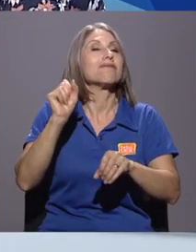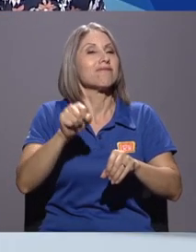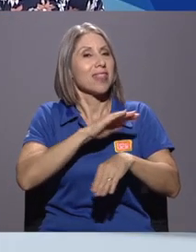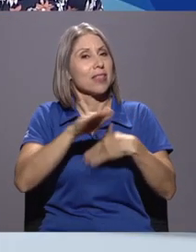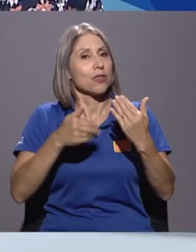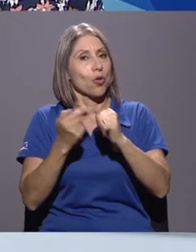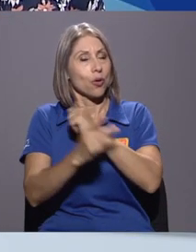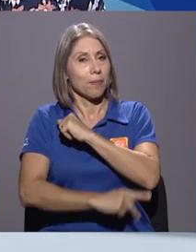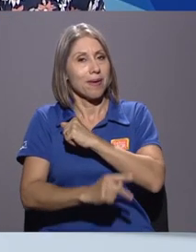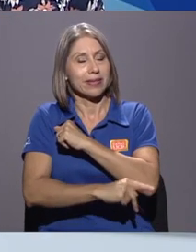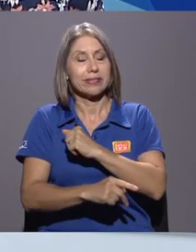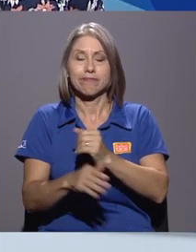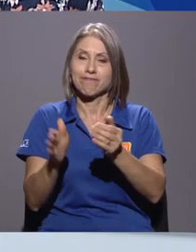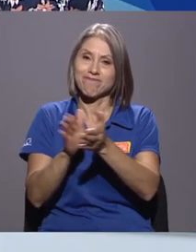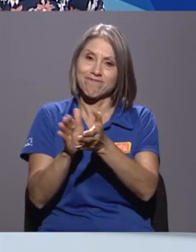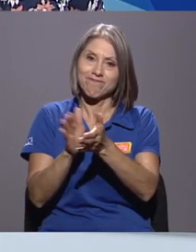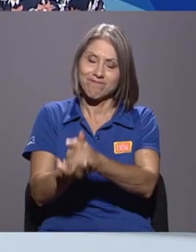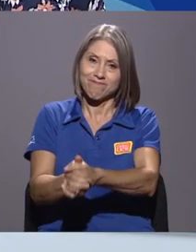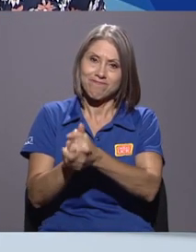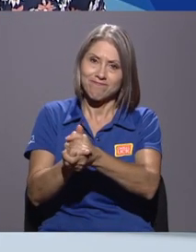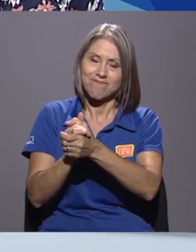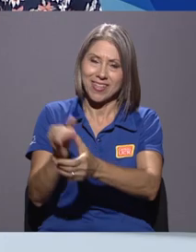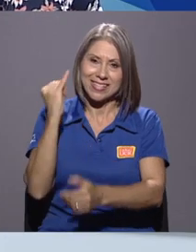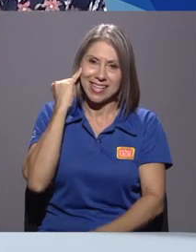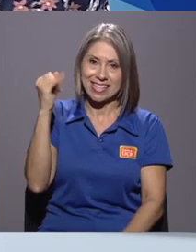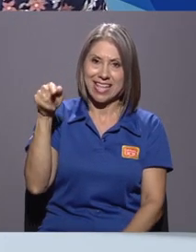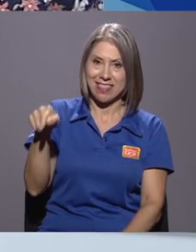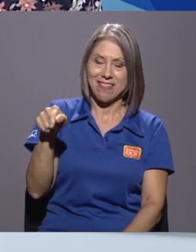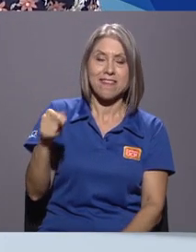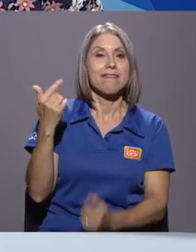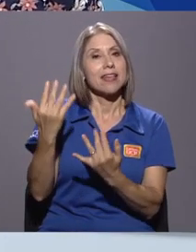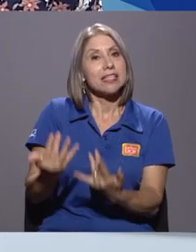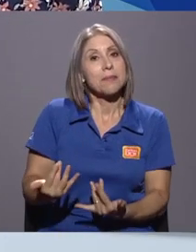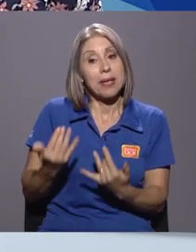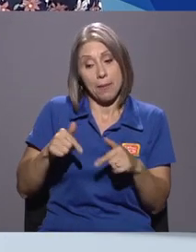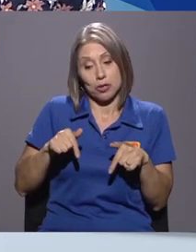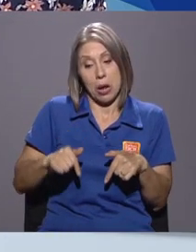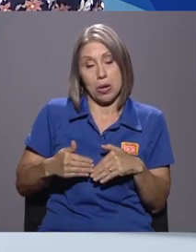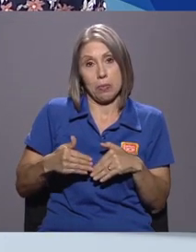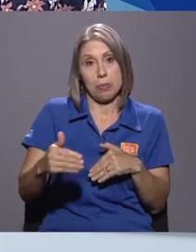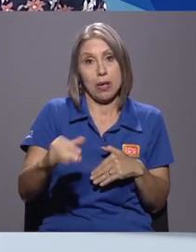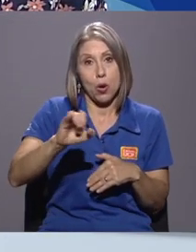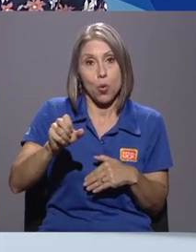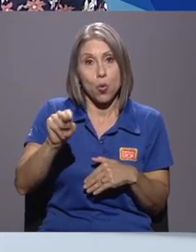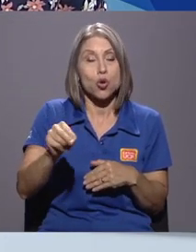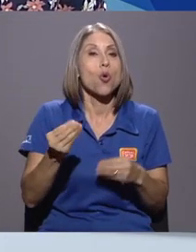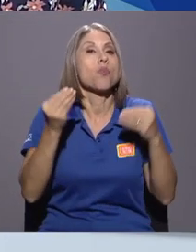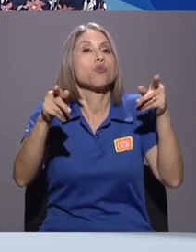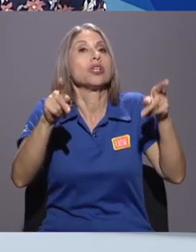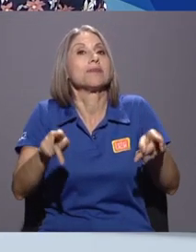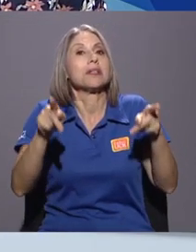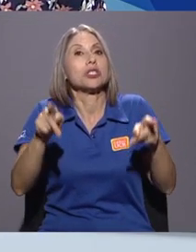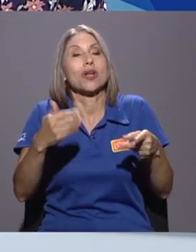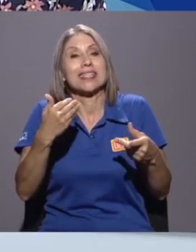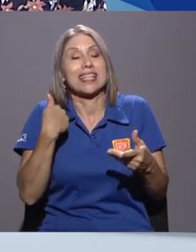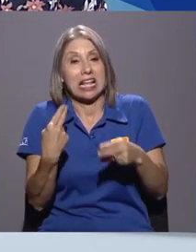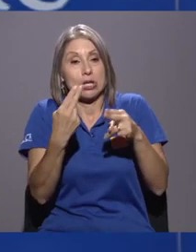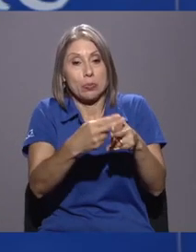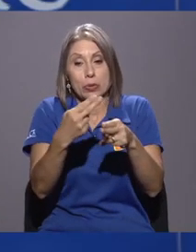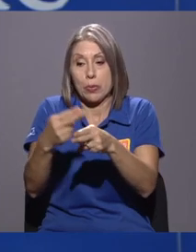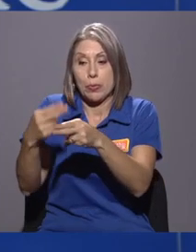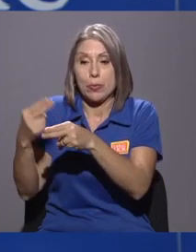ok pues de bilin felicitarlos por esta iniciativa y de verdad que esperemos que de aquí a junio sean bastante los nominados con los que ustedes tengan que lidiar